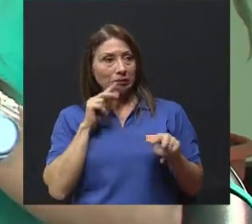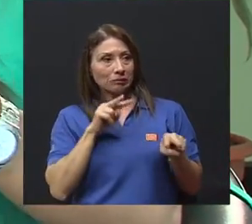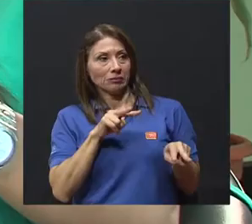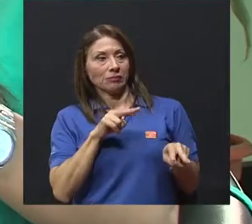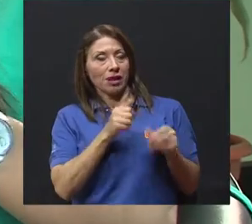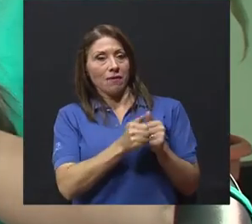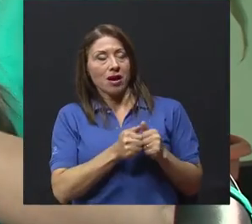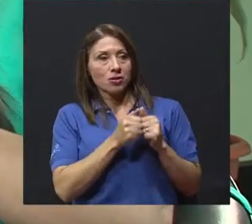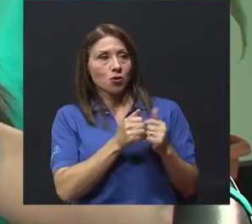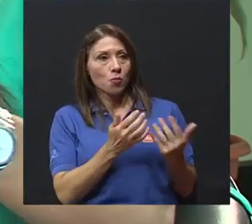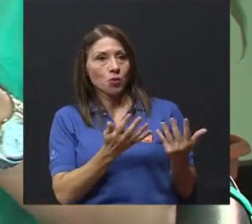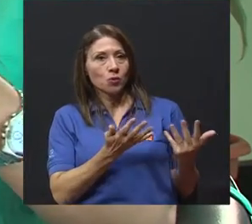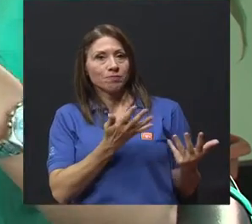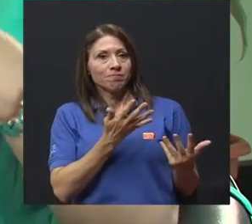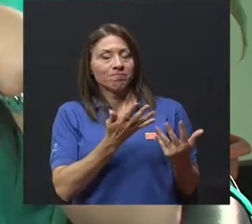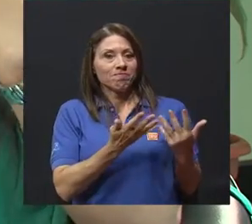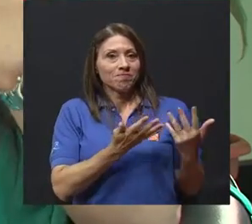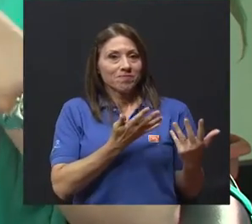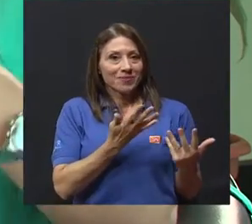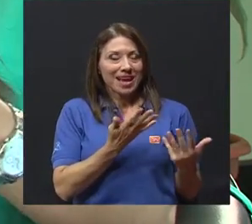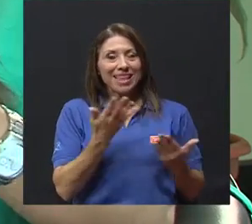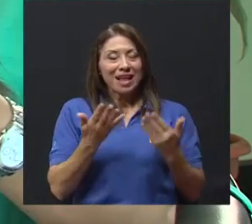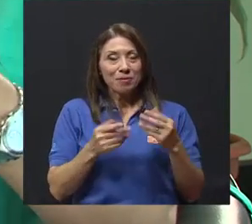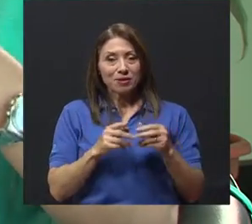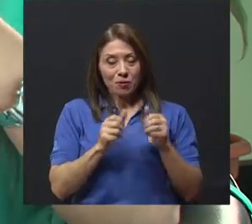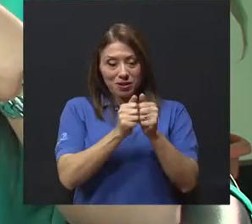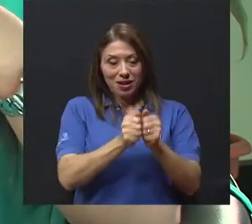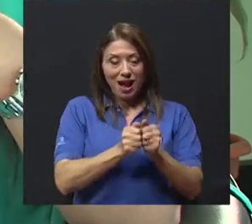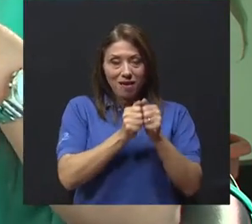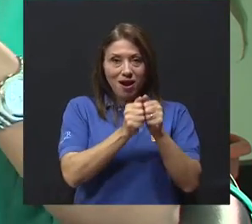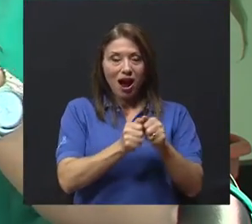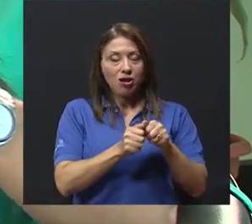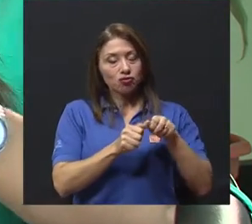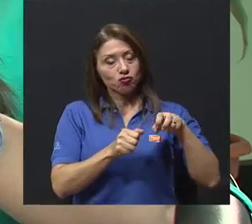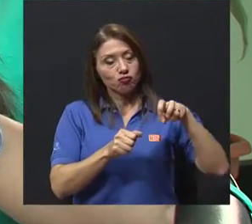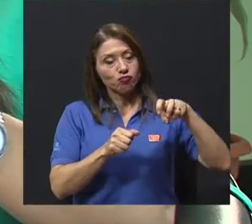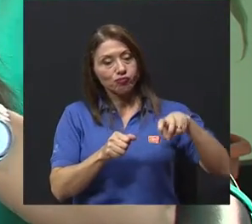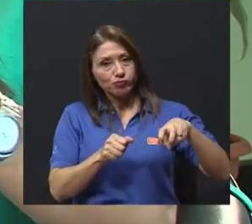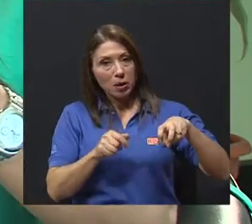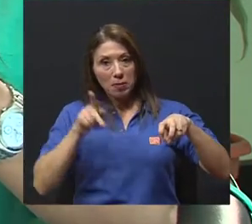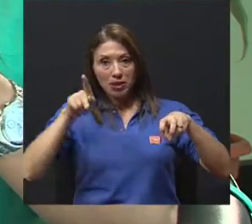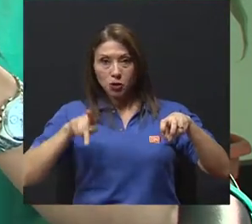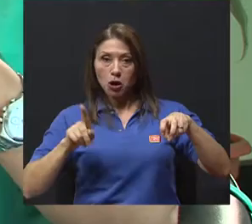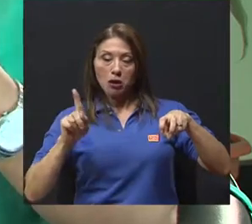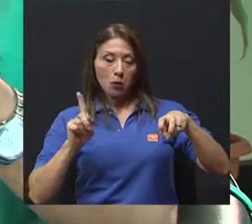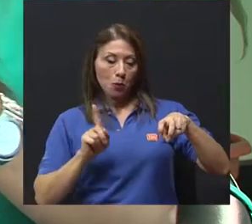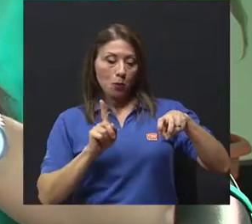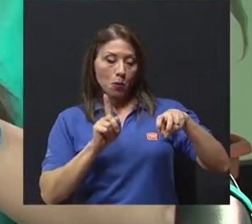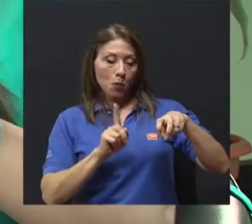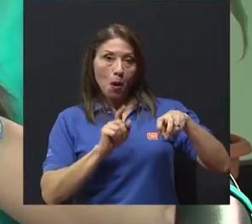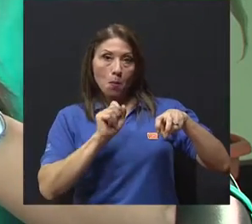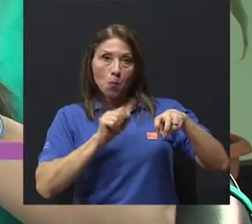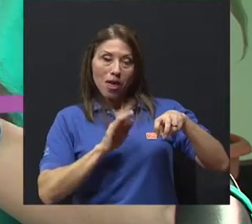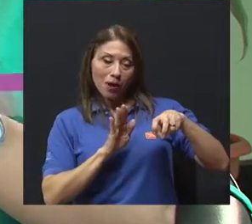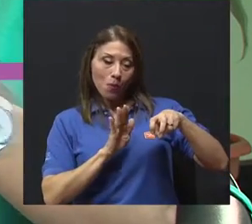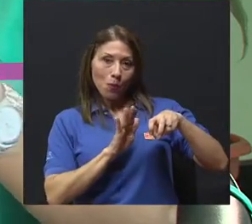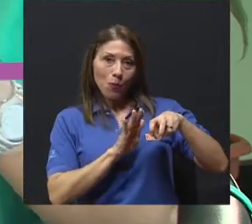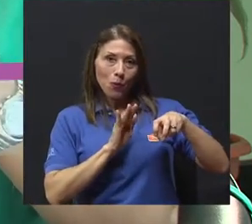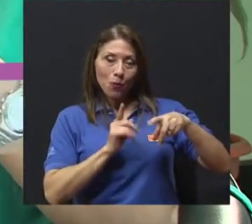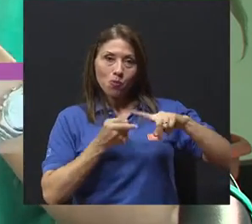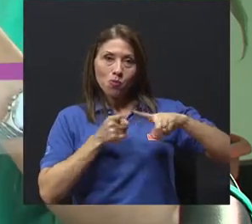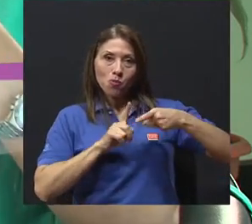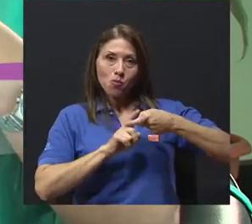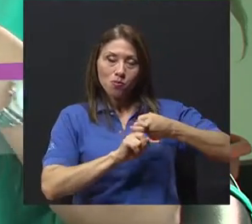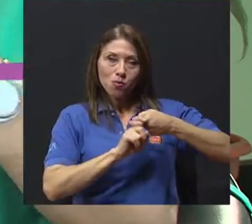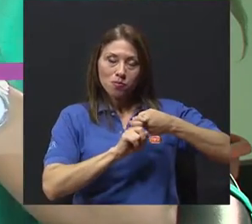intimidada entonces a la hora de que puede llegar al caballo ser amigo del caballo dominar en parte al caballo pues